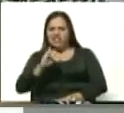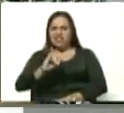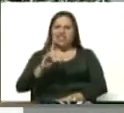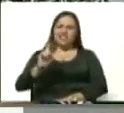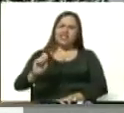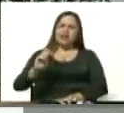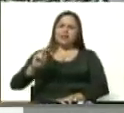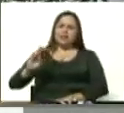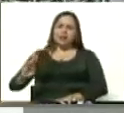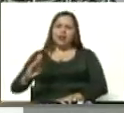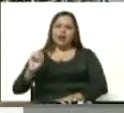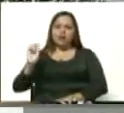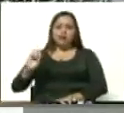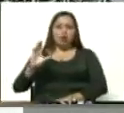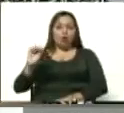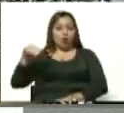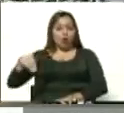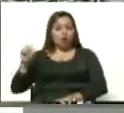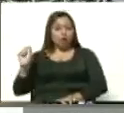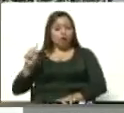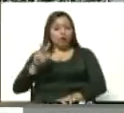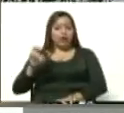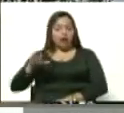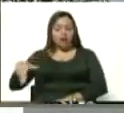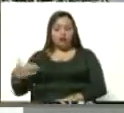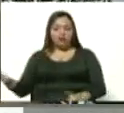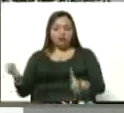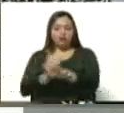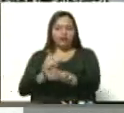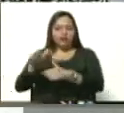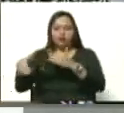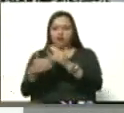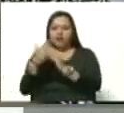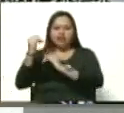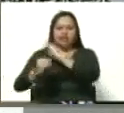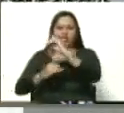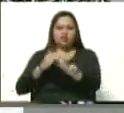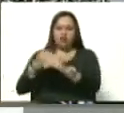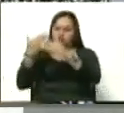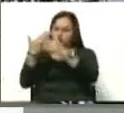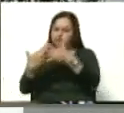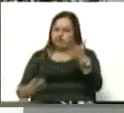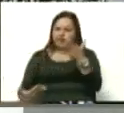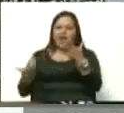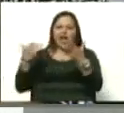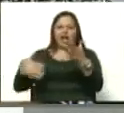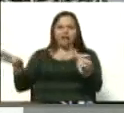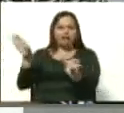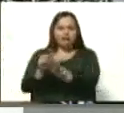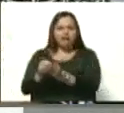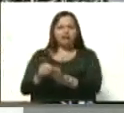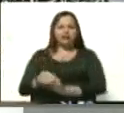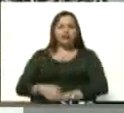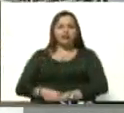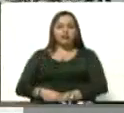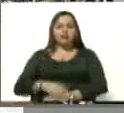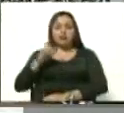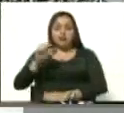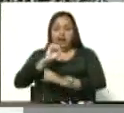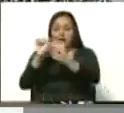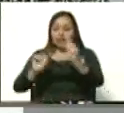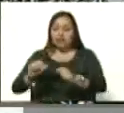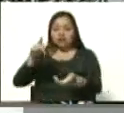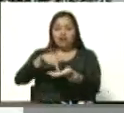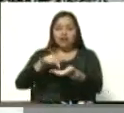www.fesitpven.com.ve, donde pueden encontrar todos los espectáculos ya internacionales con su sinopsis, su información y los artistas que vienen. Pueden encontrar también